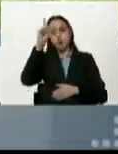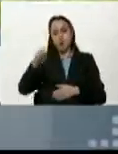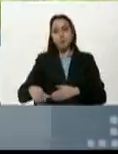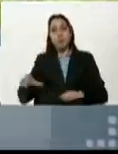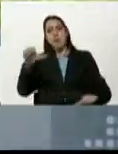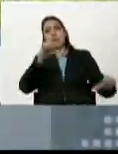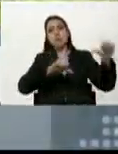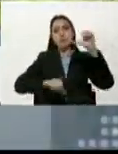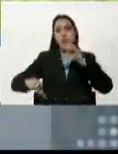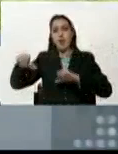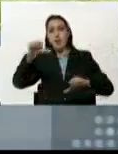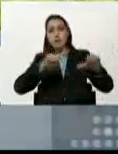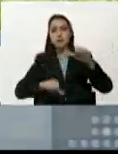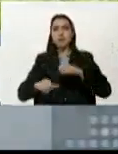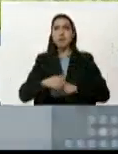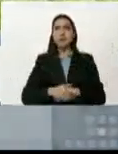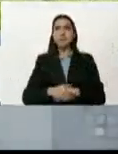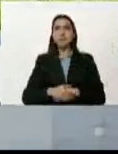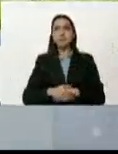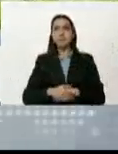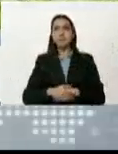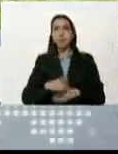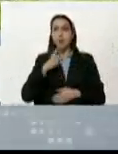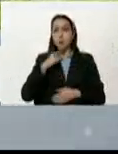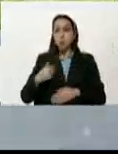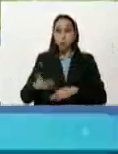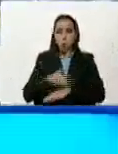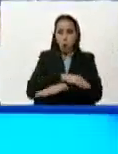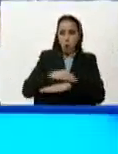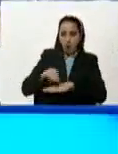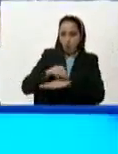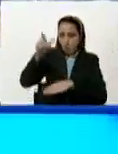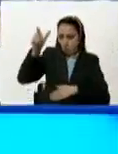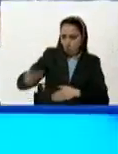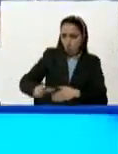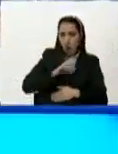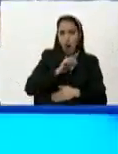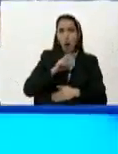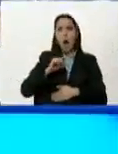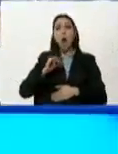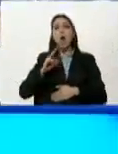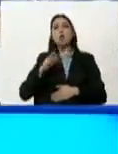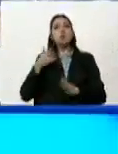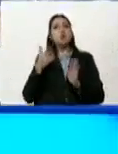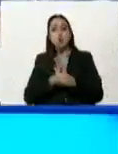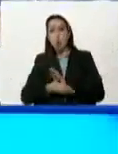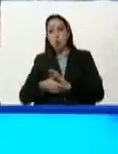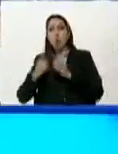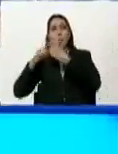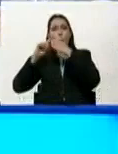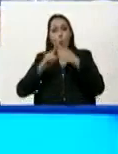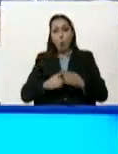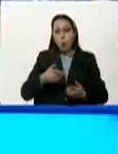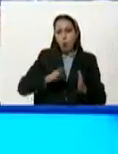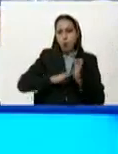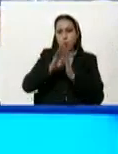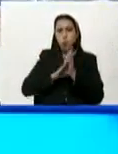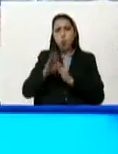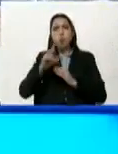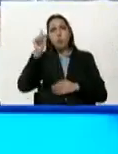ciencia le estaba diciendo al ministro castro soteldo el rendimiento de la hectárea por maíz en